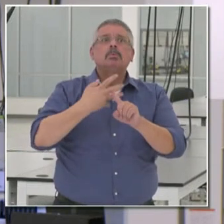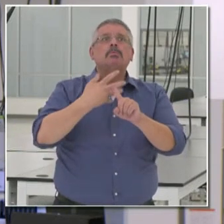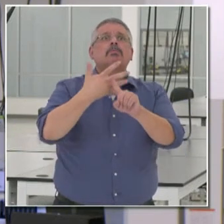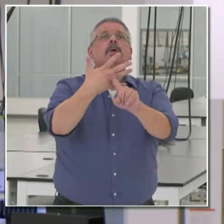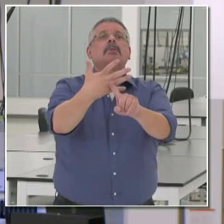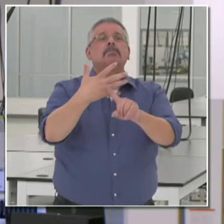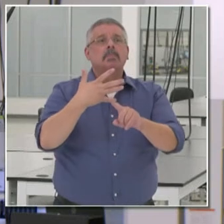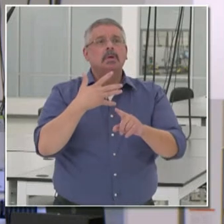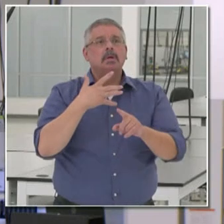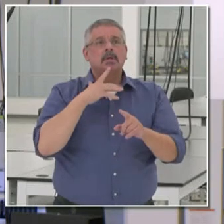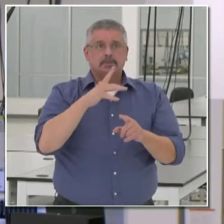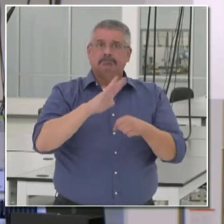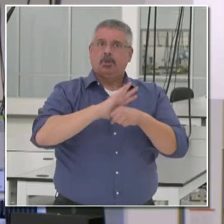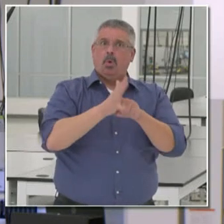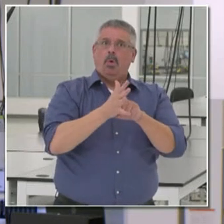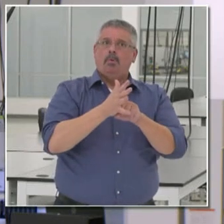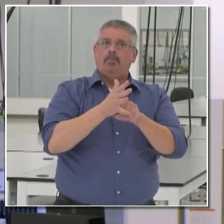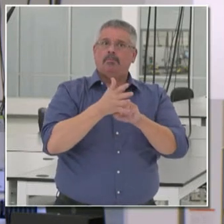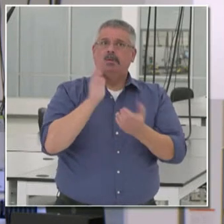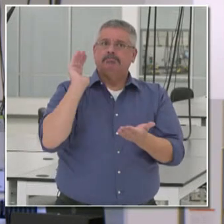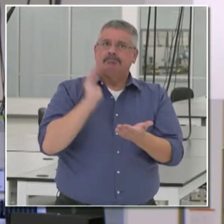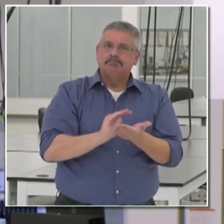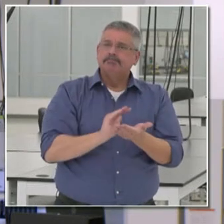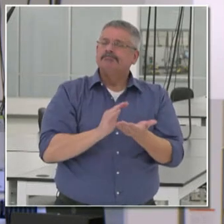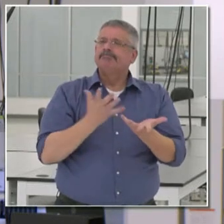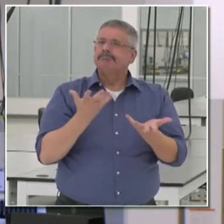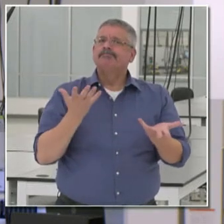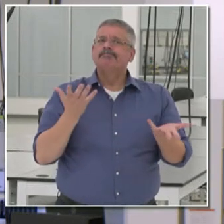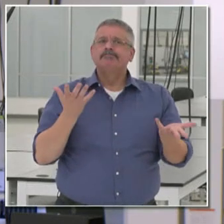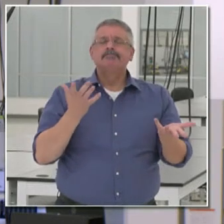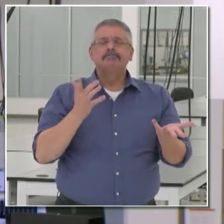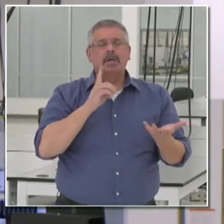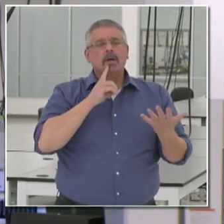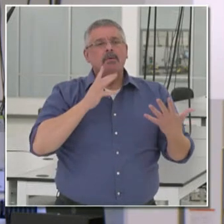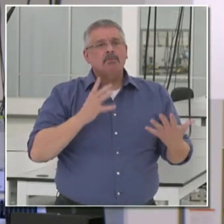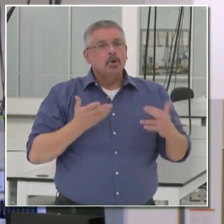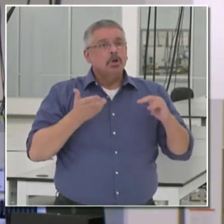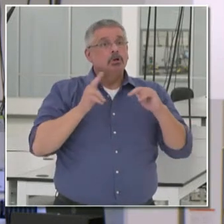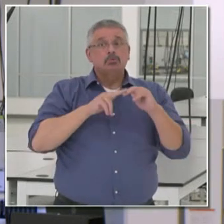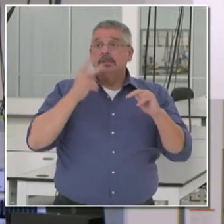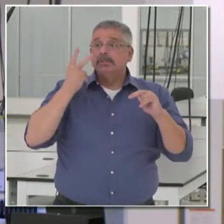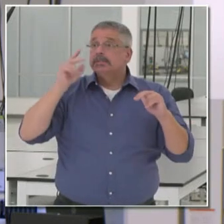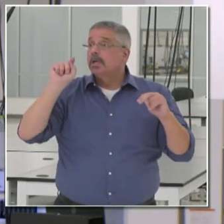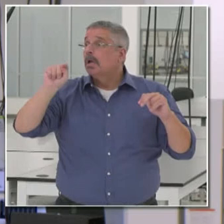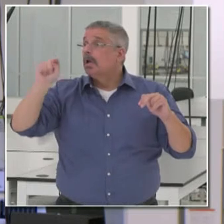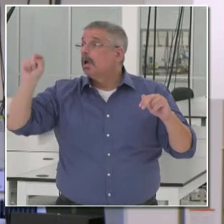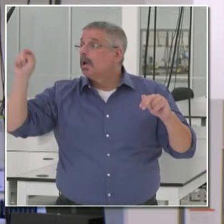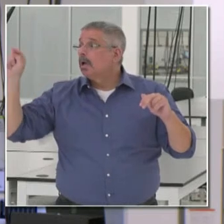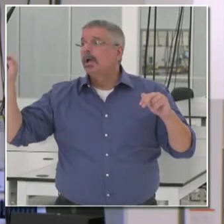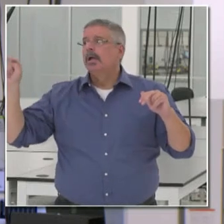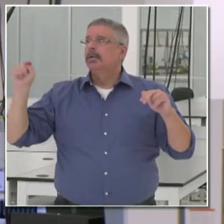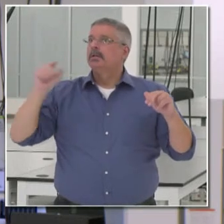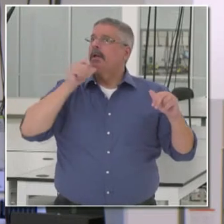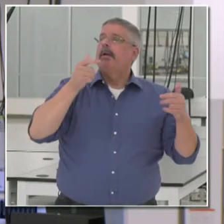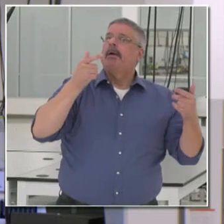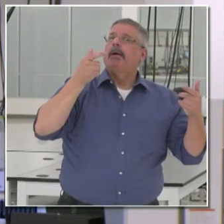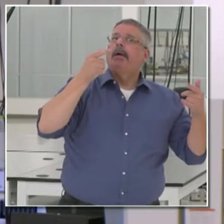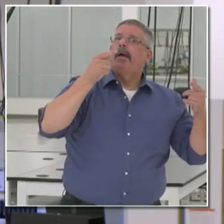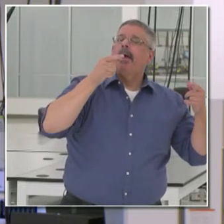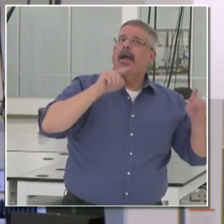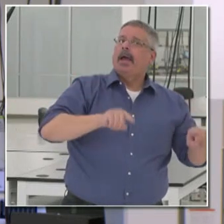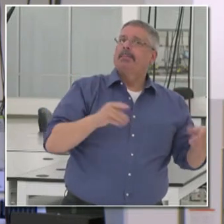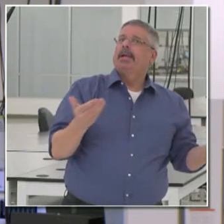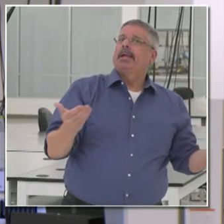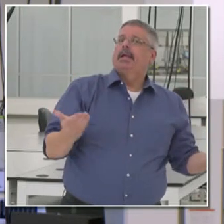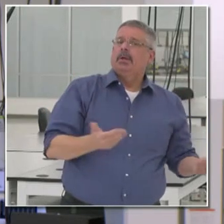el trabajo necesario en los meses venideros para poder sobreponernos al kobe y a ver si podemos ver una reducción